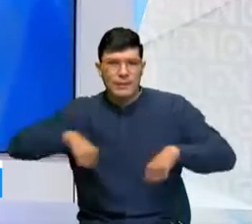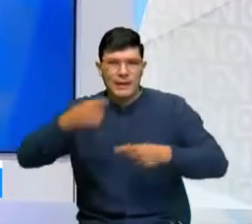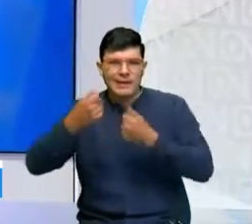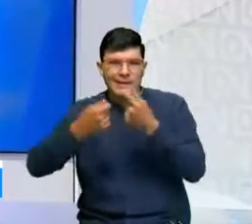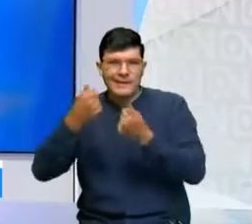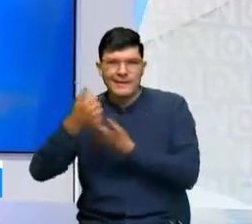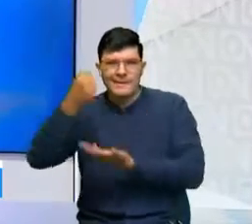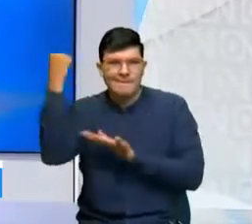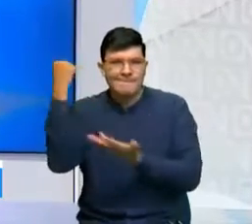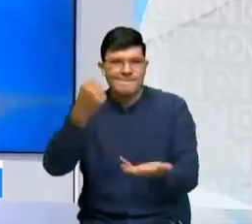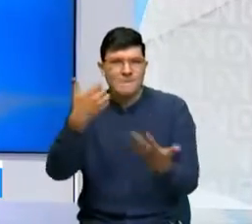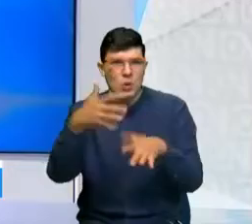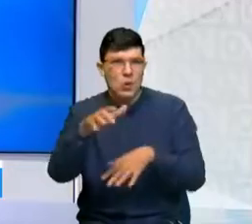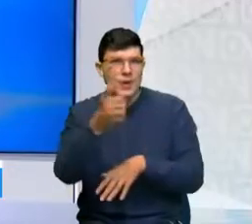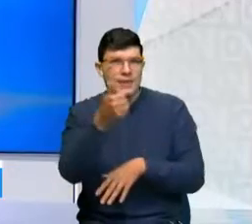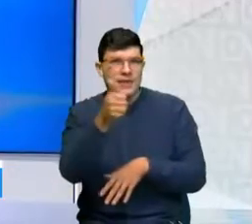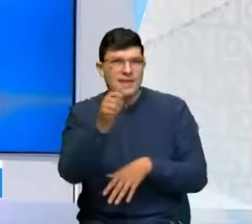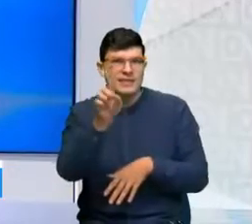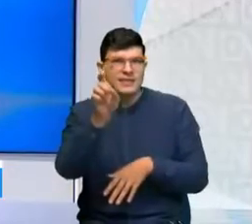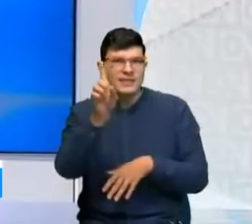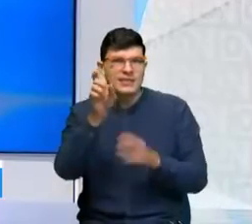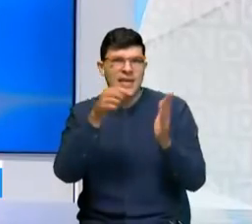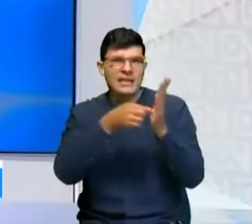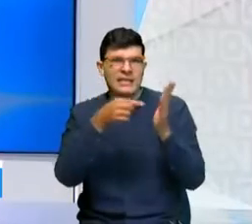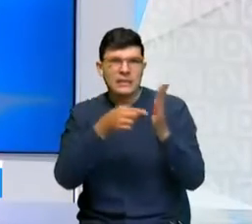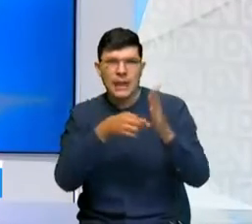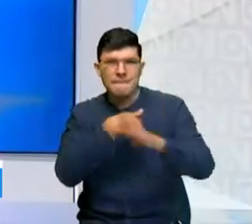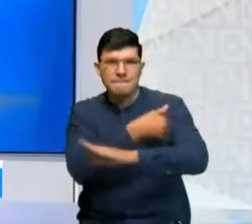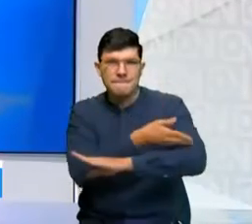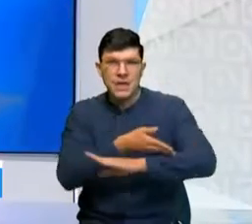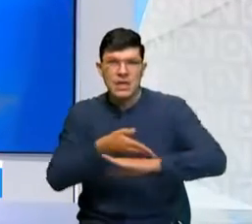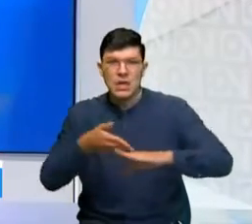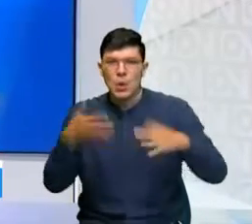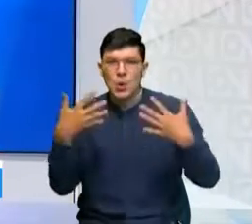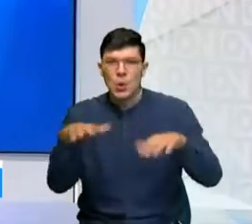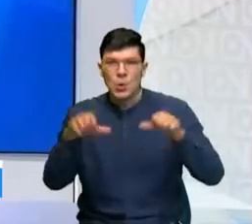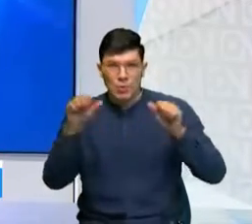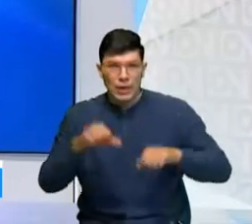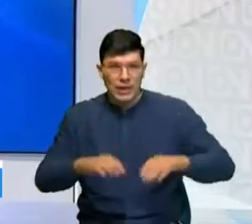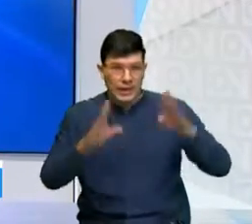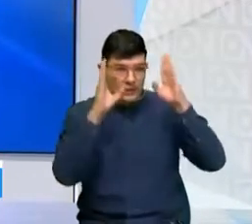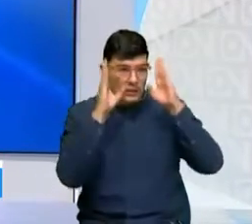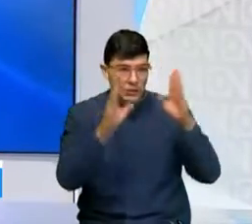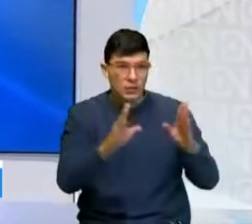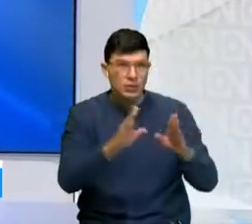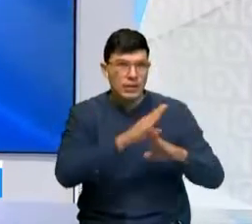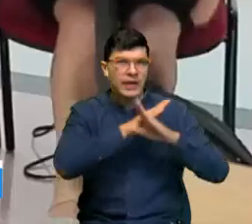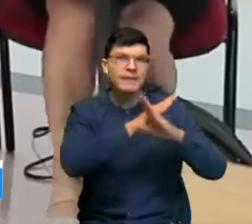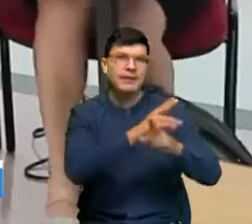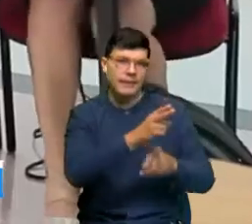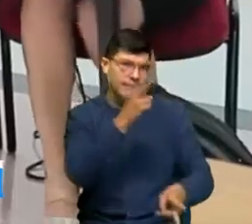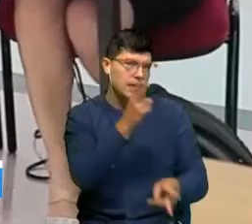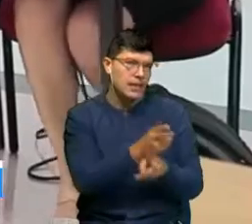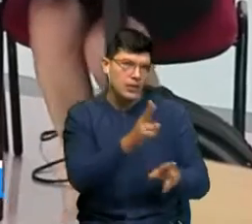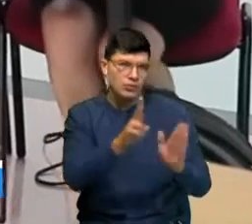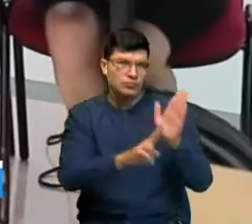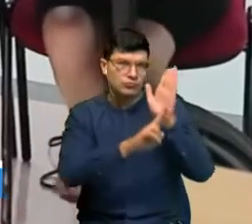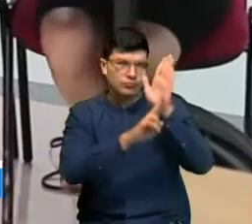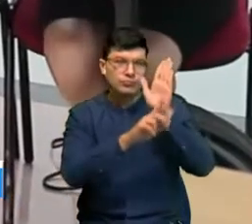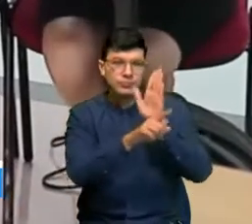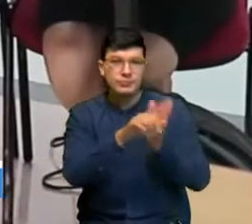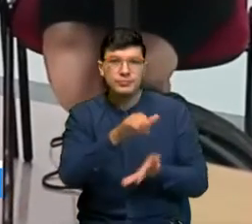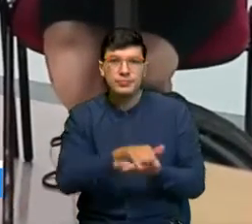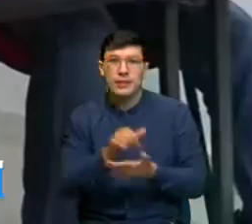Regalías por cerca de 16 mil millones de pesos para la gestión de riesgo y obras de infraestructura. De